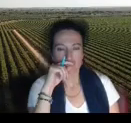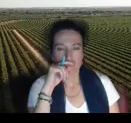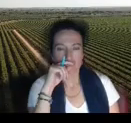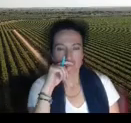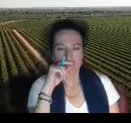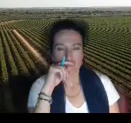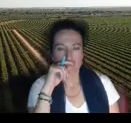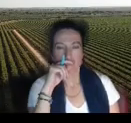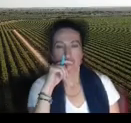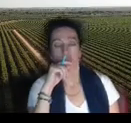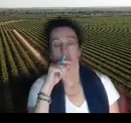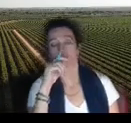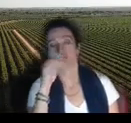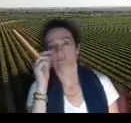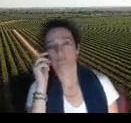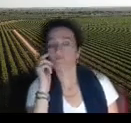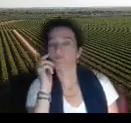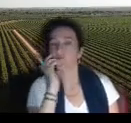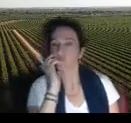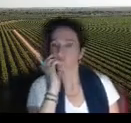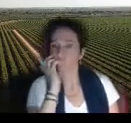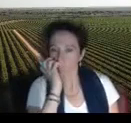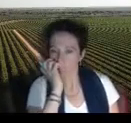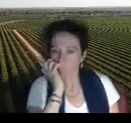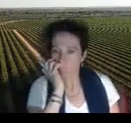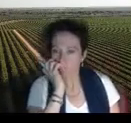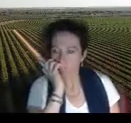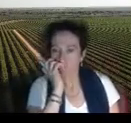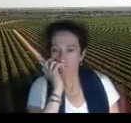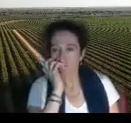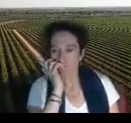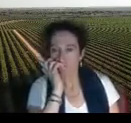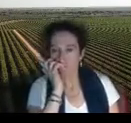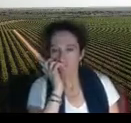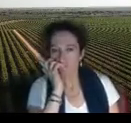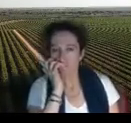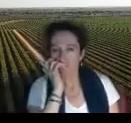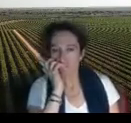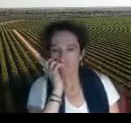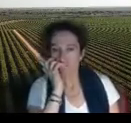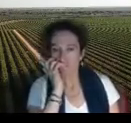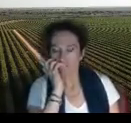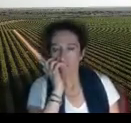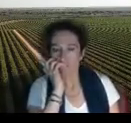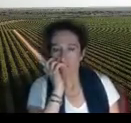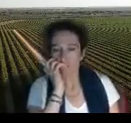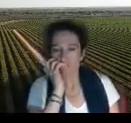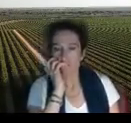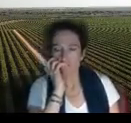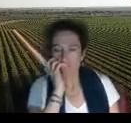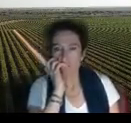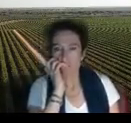este incumplimiento de esta condicionalidad social. Y por lo tanto nos van a meter, aparte de la